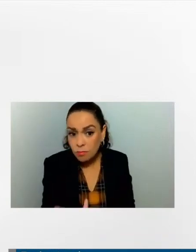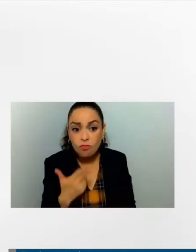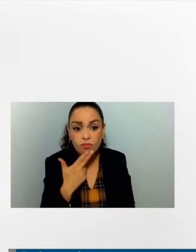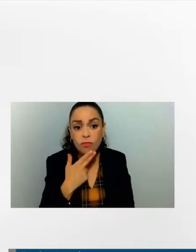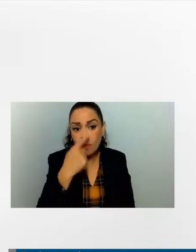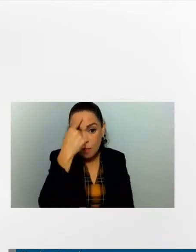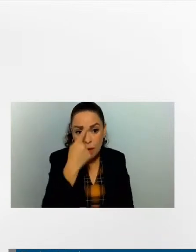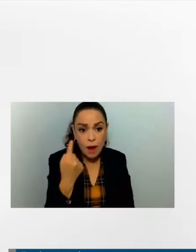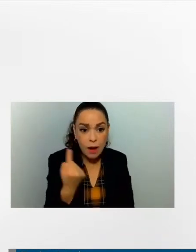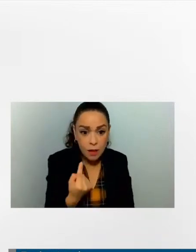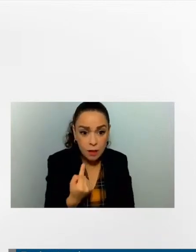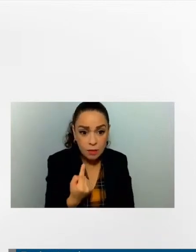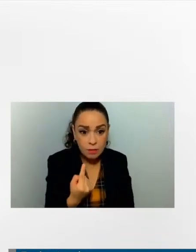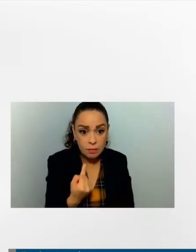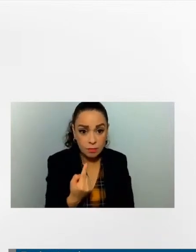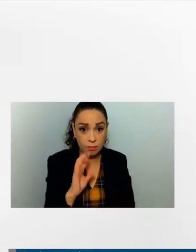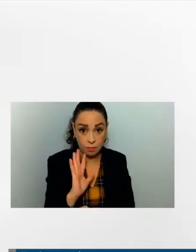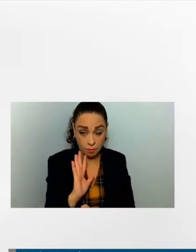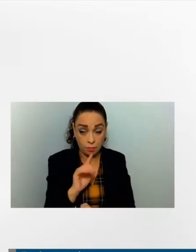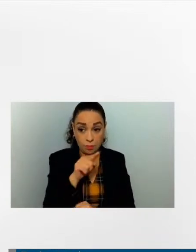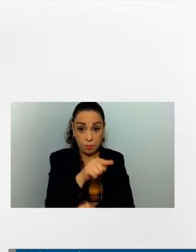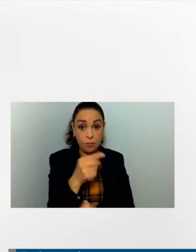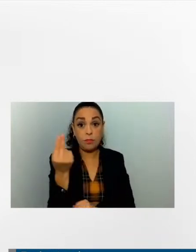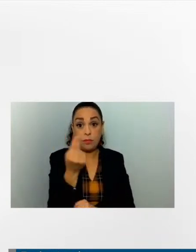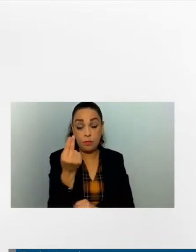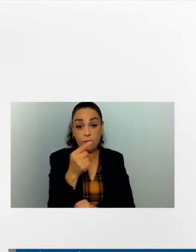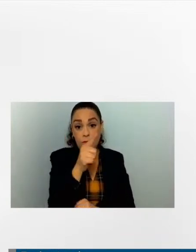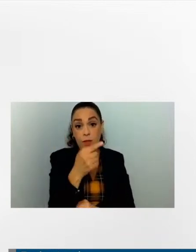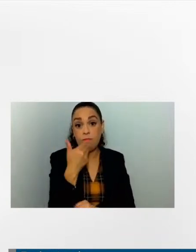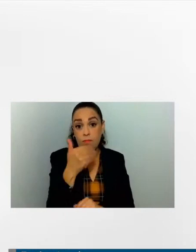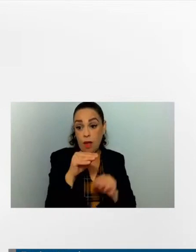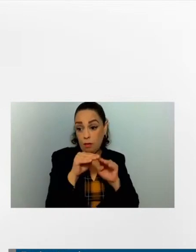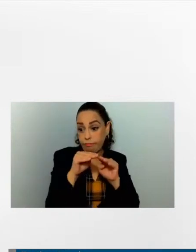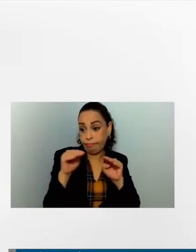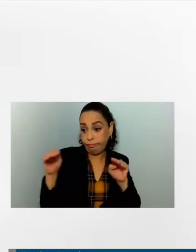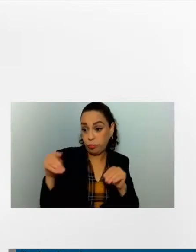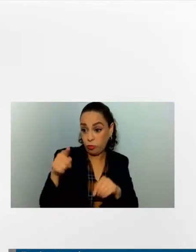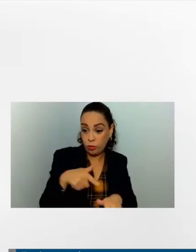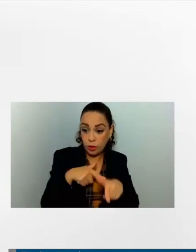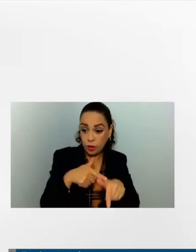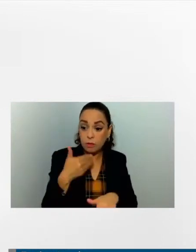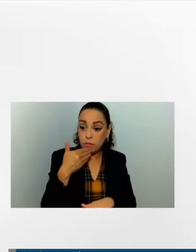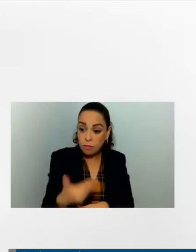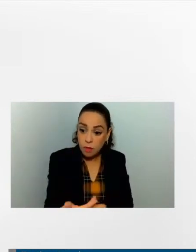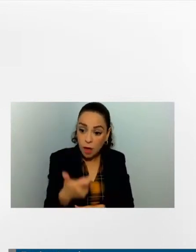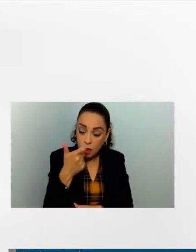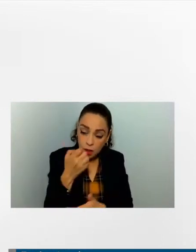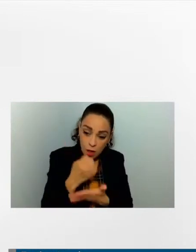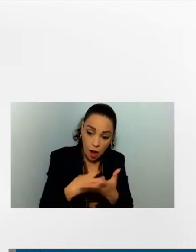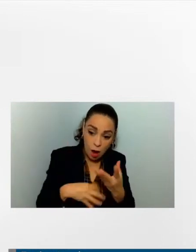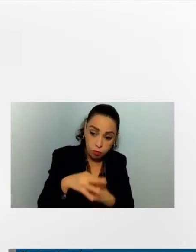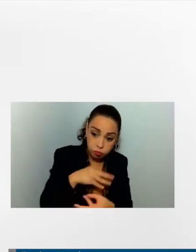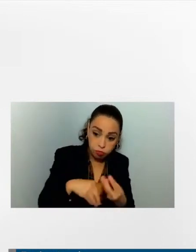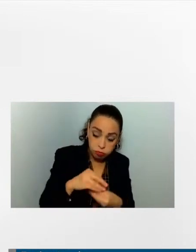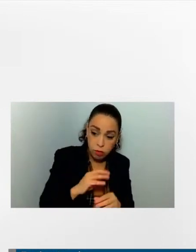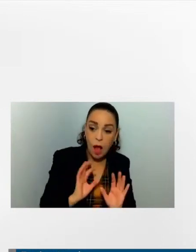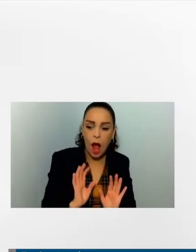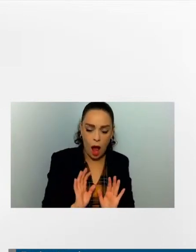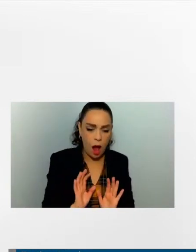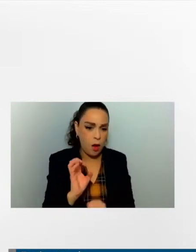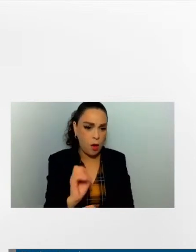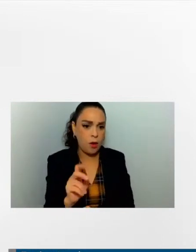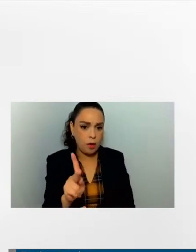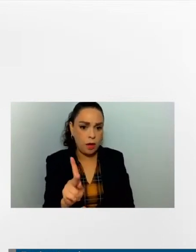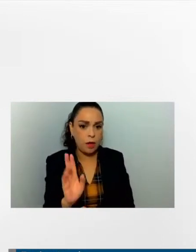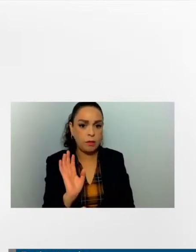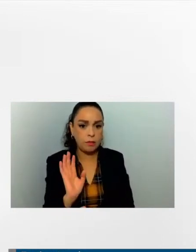estabilidad socioeconómica, pues esos aparentemente ya estarían cubiertos, ¿no? Entonces, como dónde está la justificación para dar